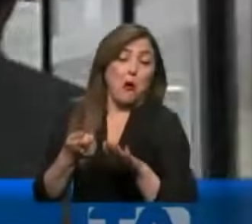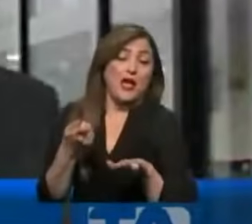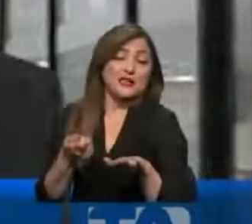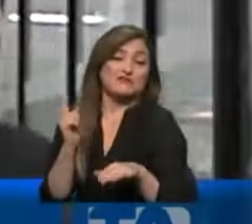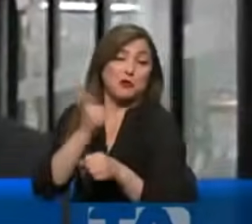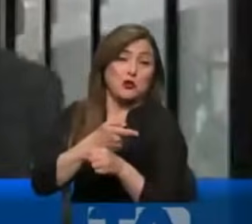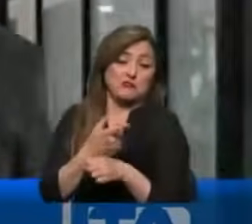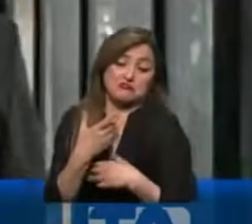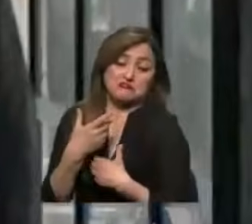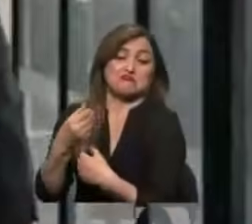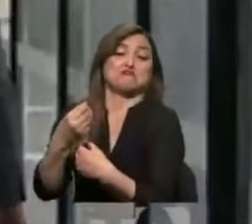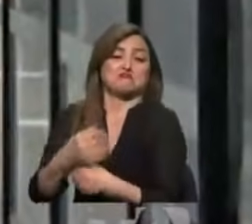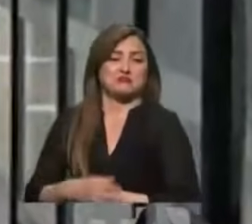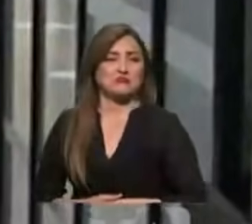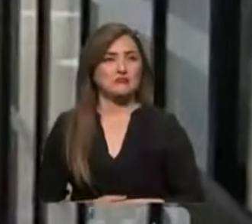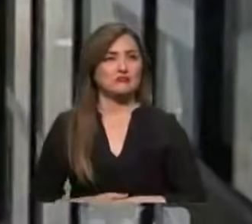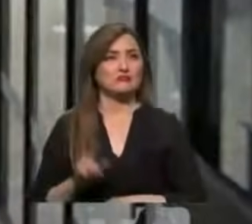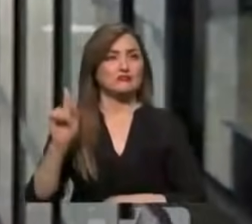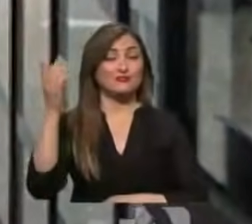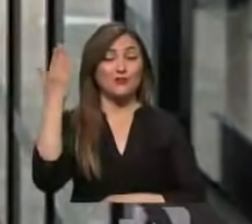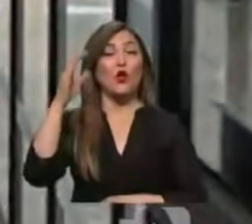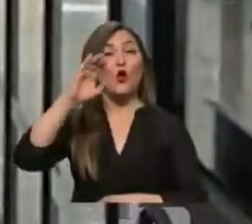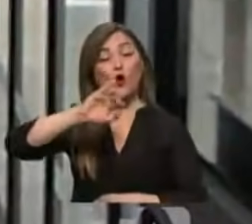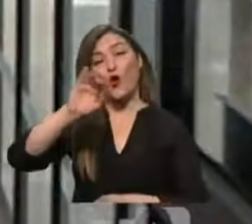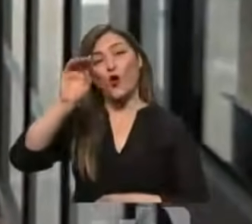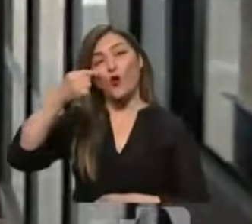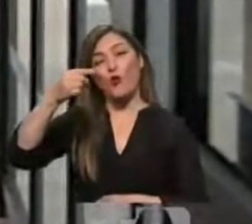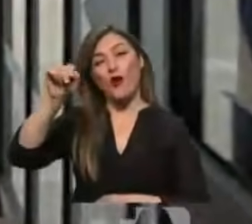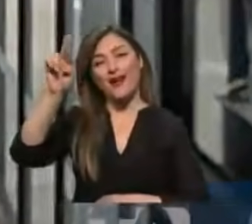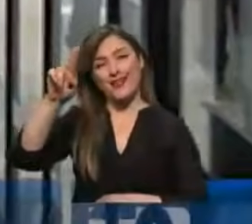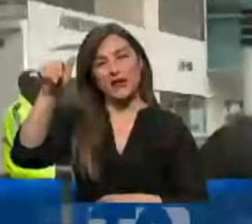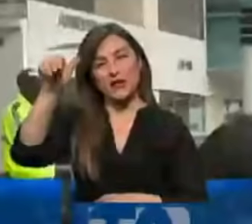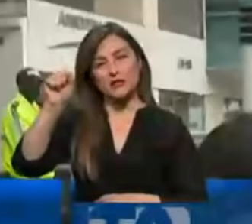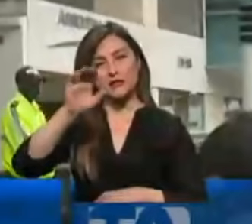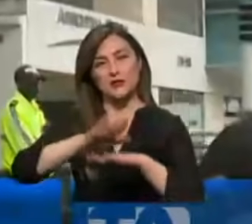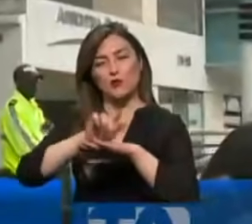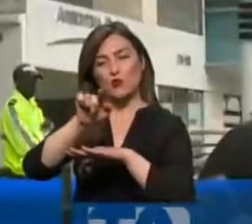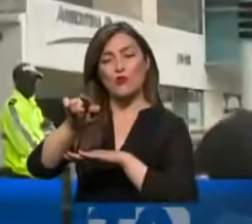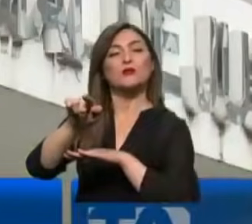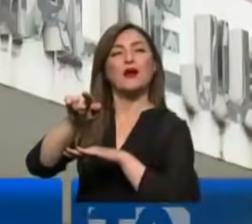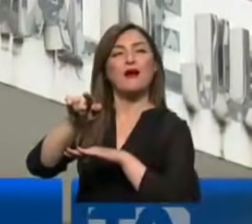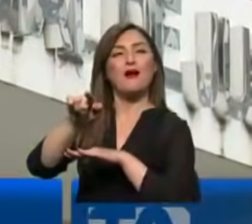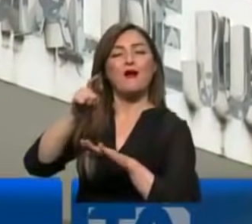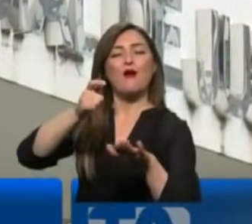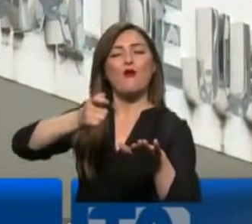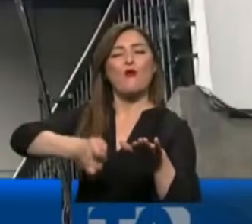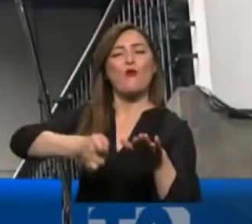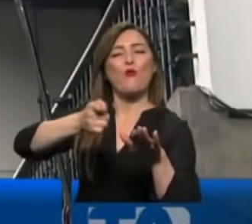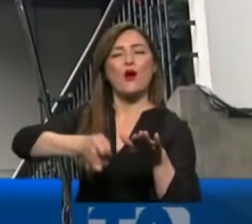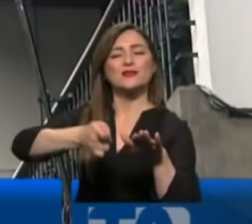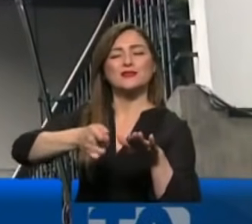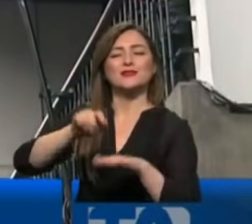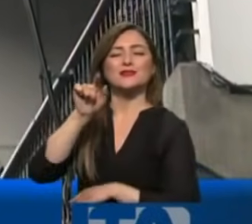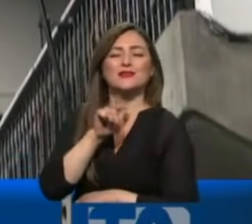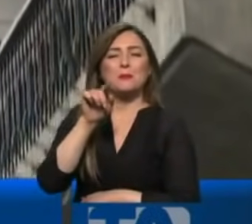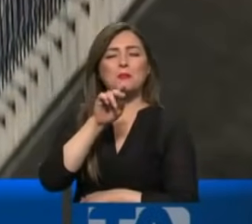disposición. Santiago Guardera responsabiliza a la jueza de primer nivel, María Belén Domínguez, por haber dado paso a una acción de